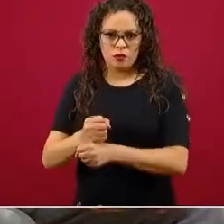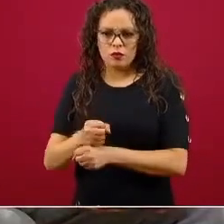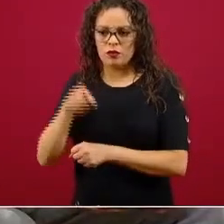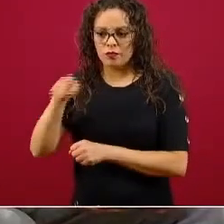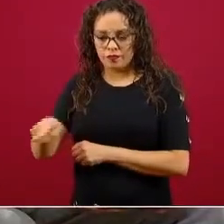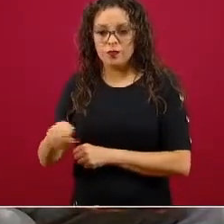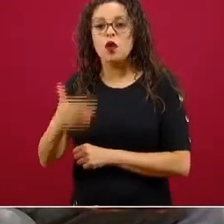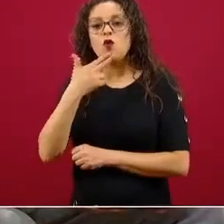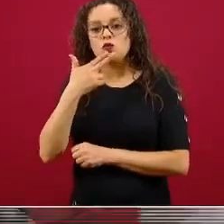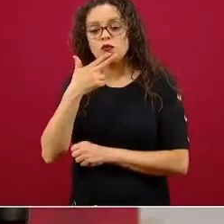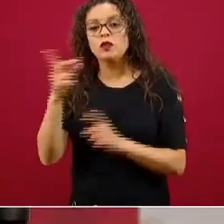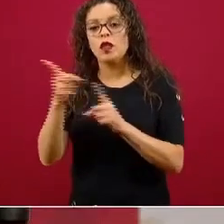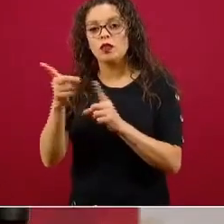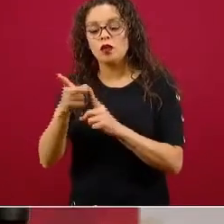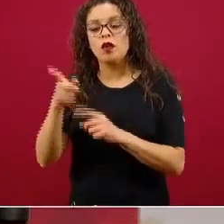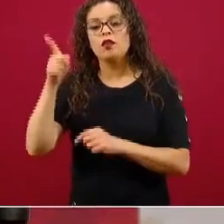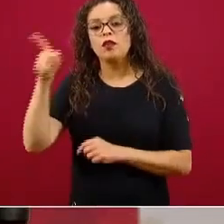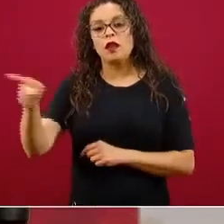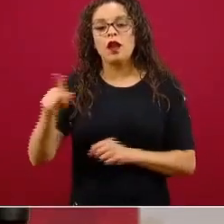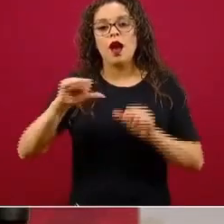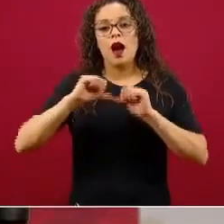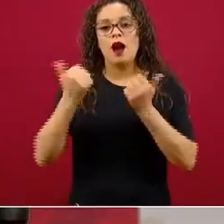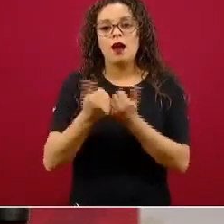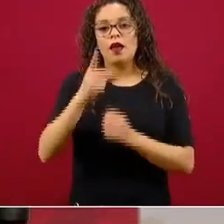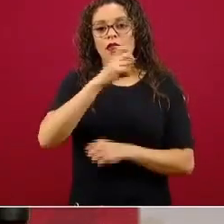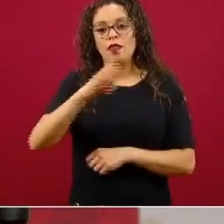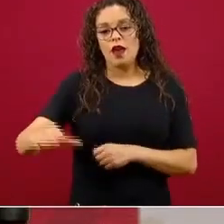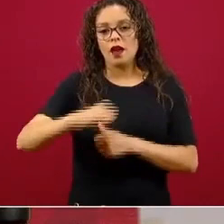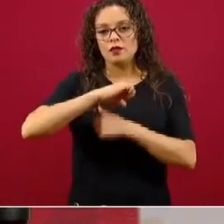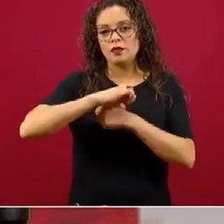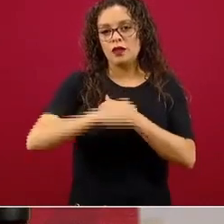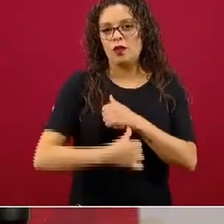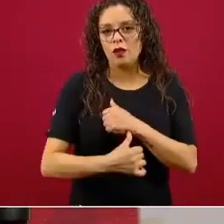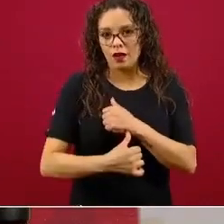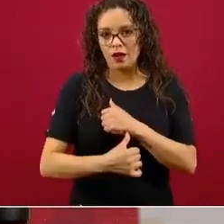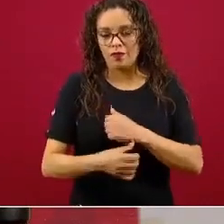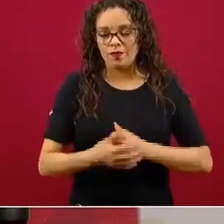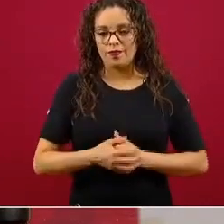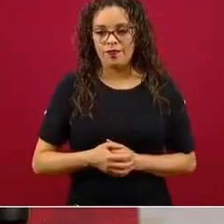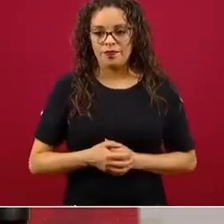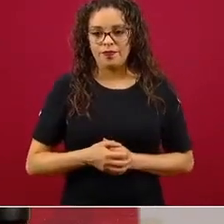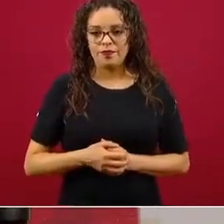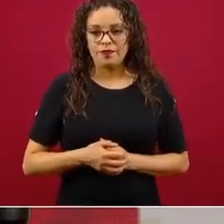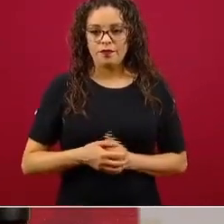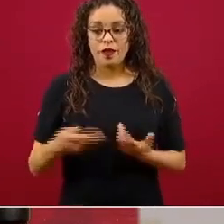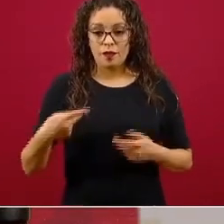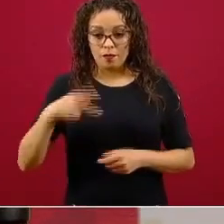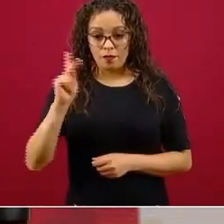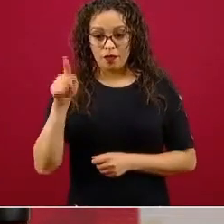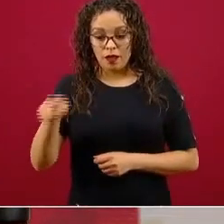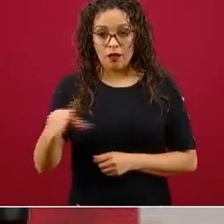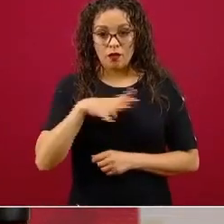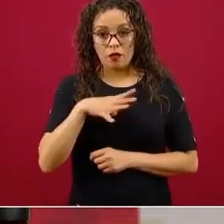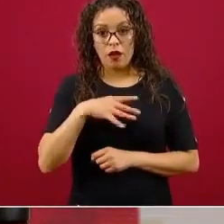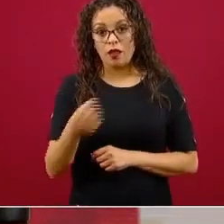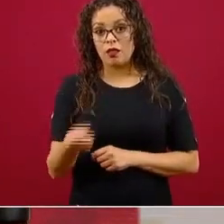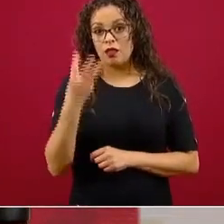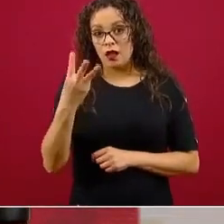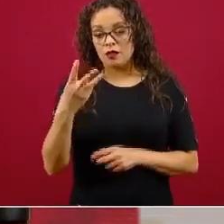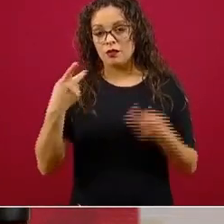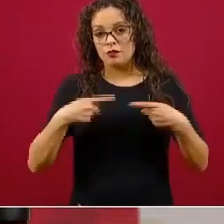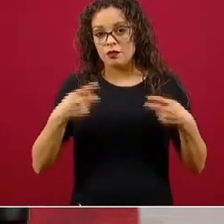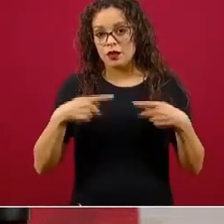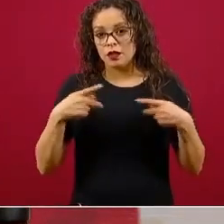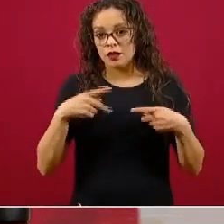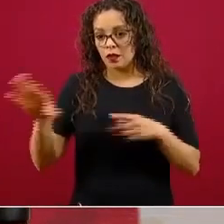Cirugía Experimental. Entonces, al final eran 2 o 3 candidatos a tener un desarrollo en